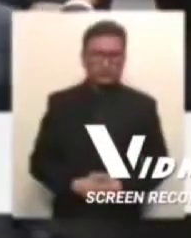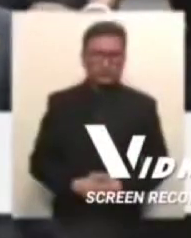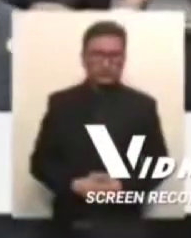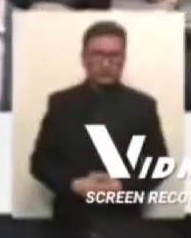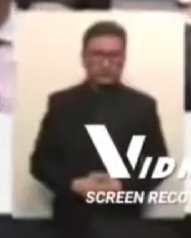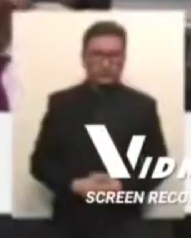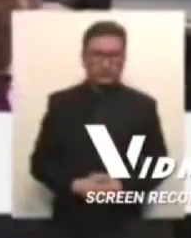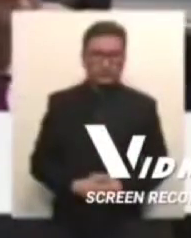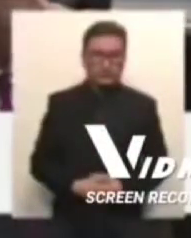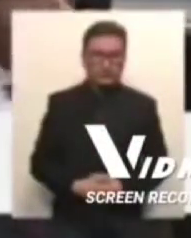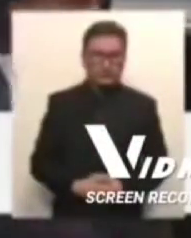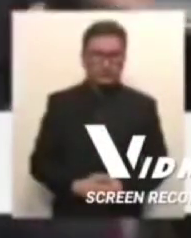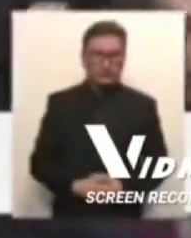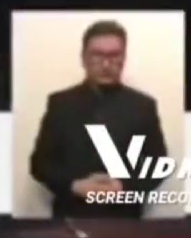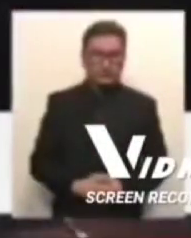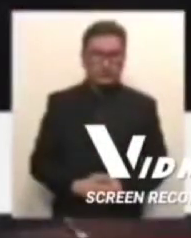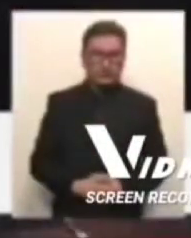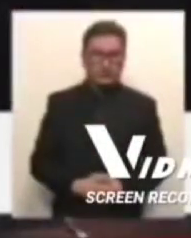Orden.